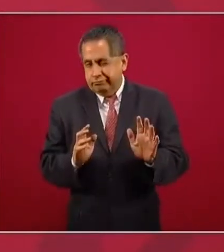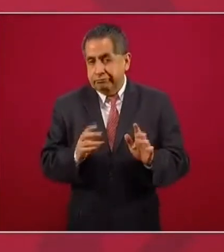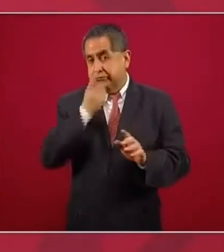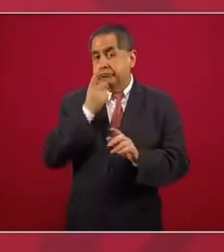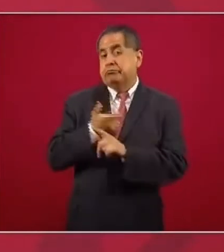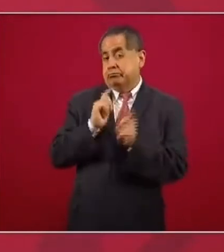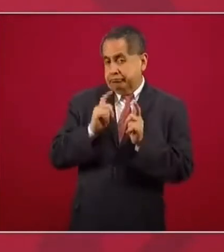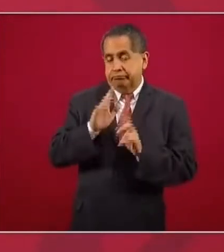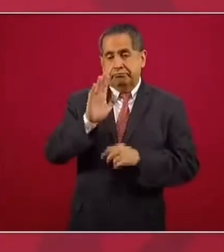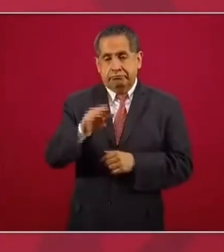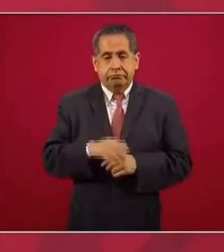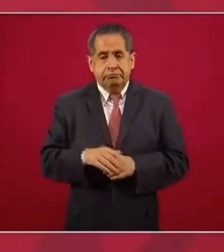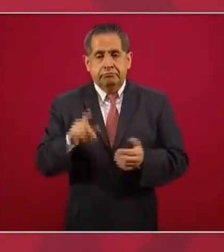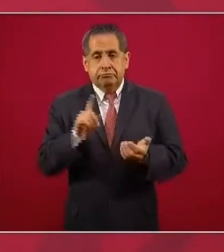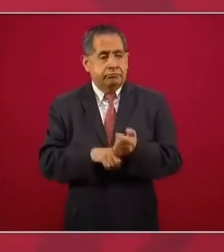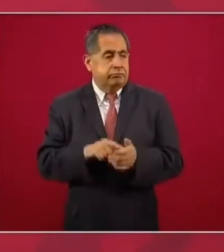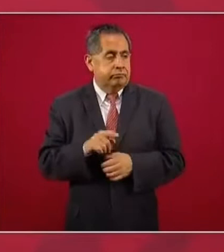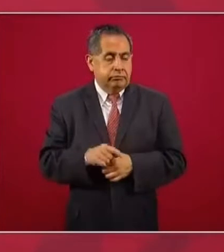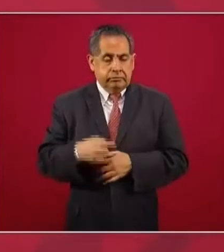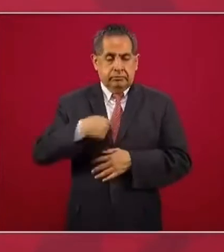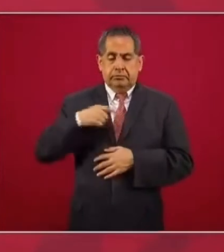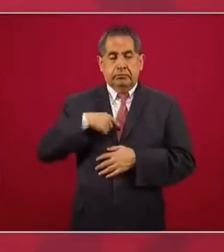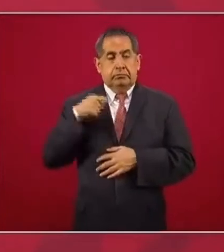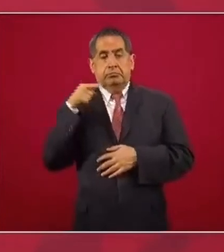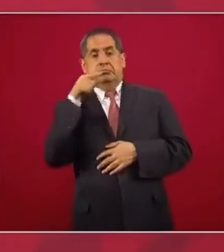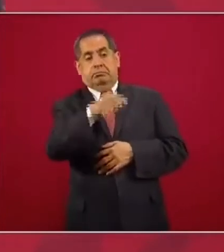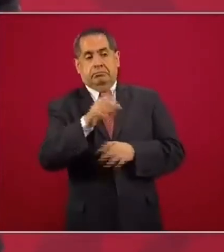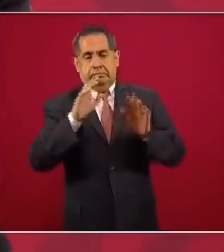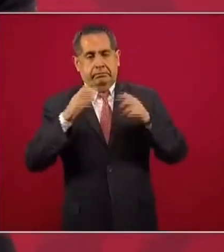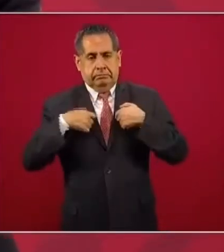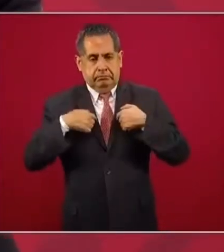en los bueyes del compadre,